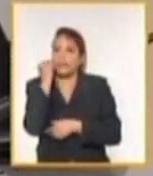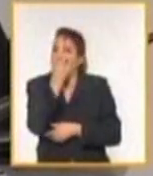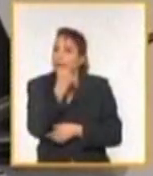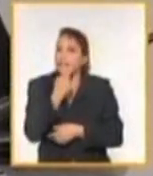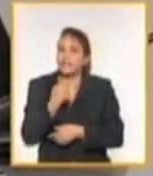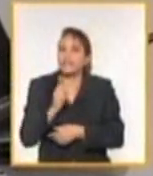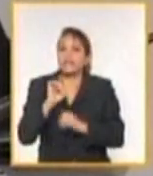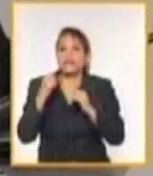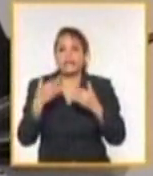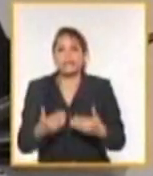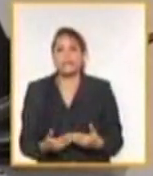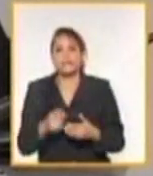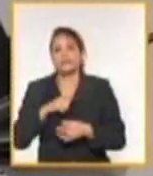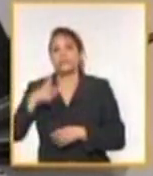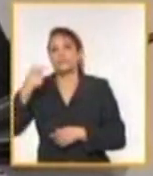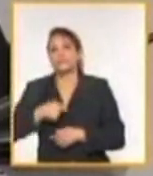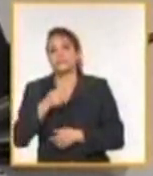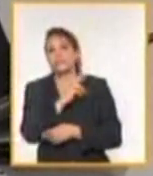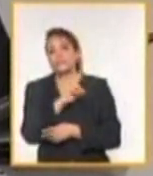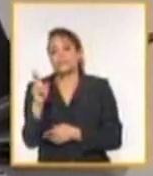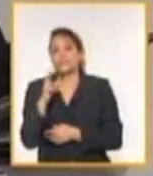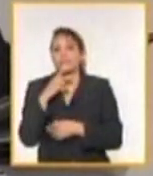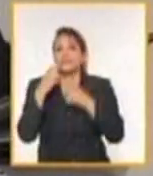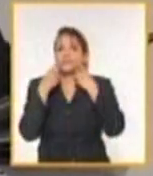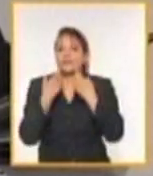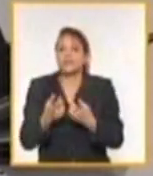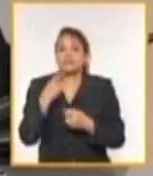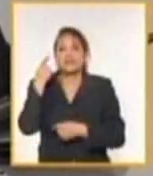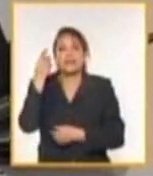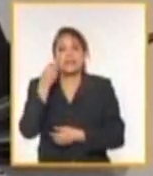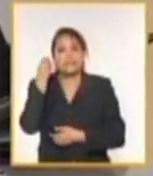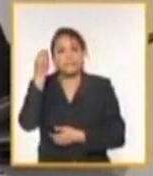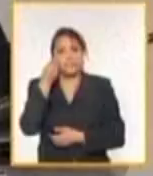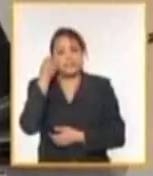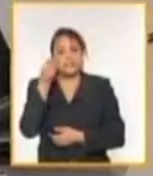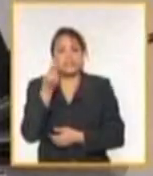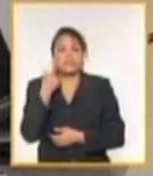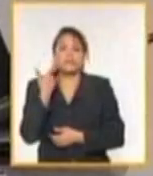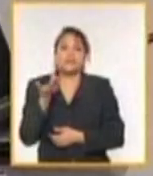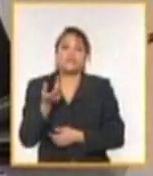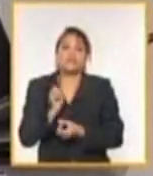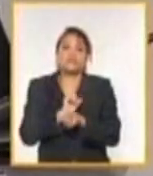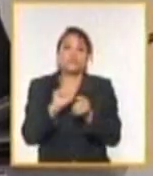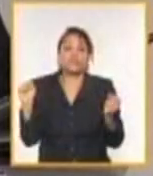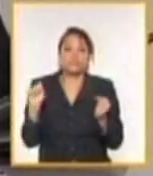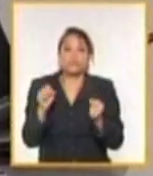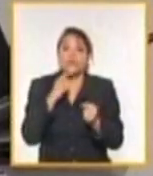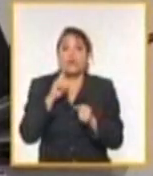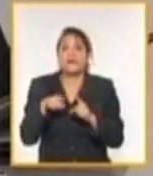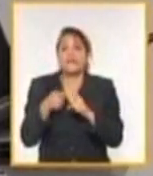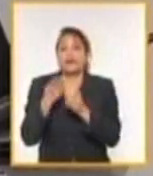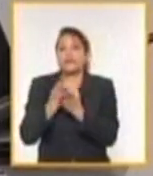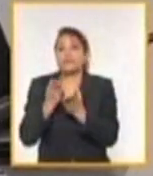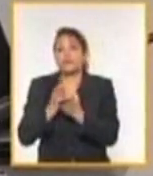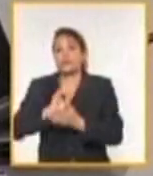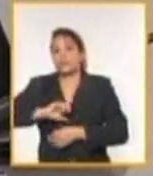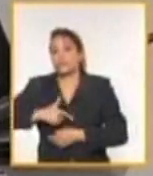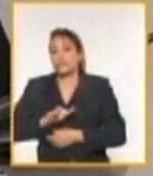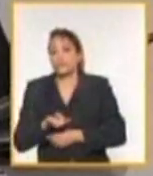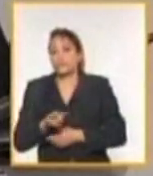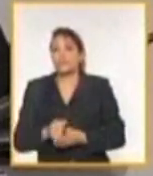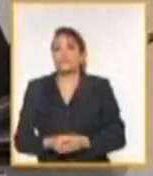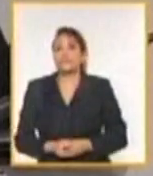y justiciera de la revolución, a la necesidad del pensamiento emancipador, a la educación y la cultura como instrumentos